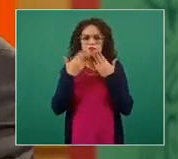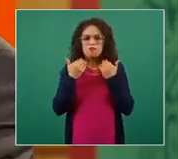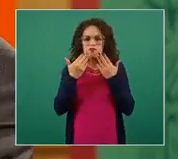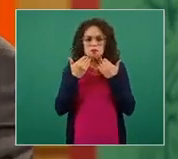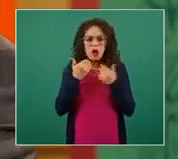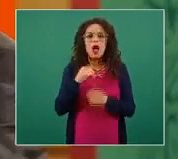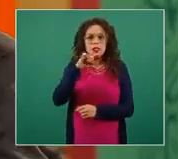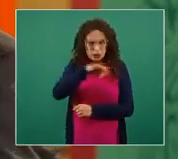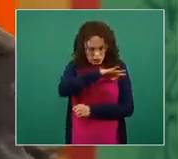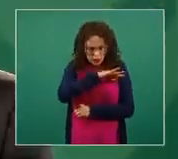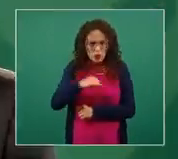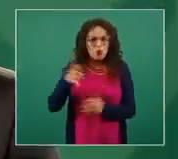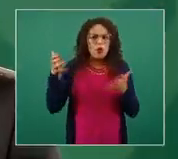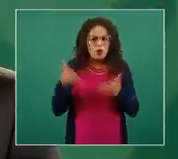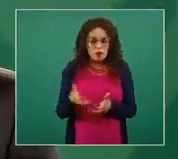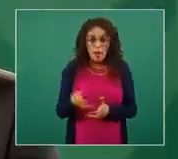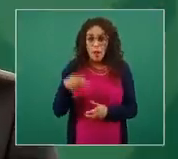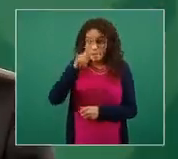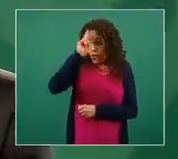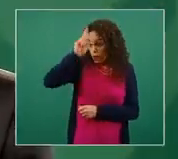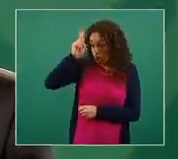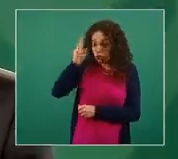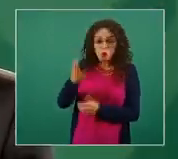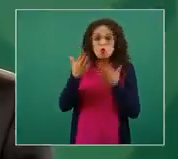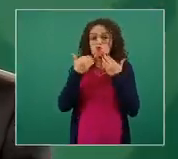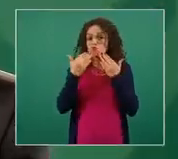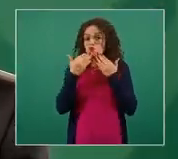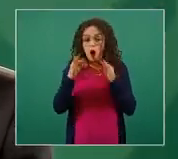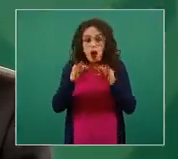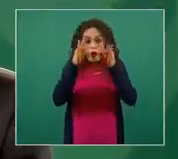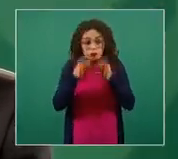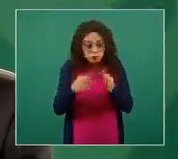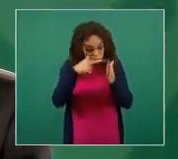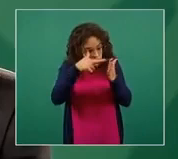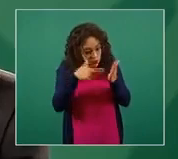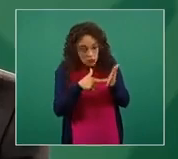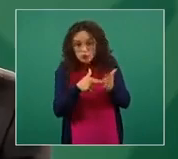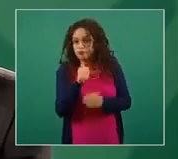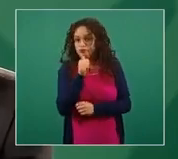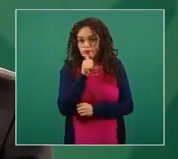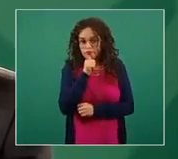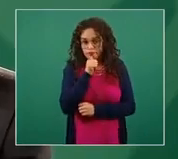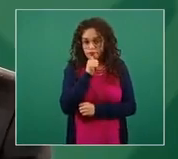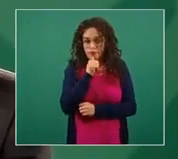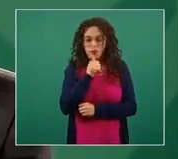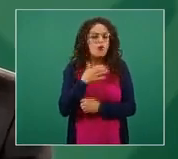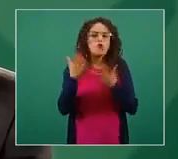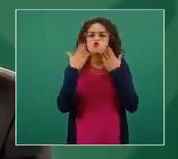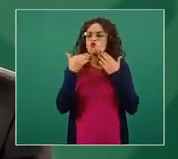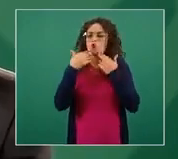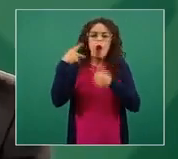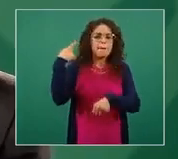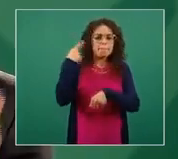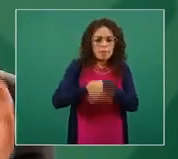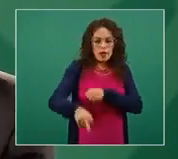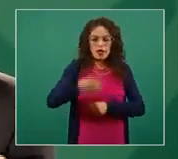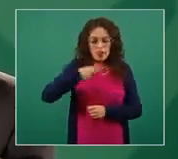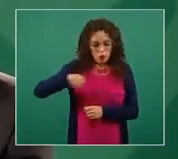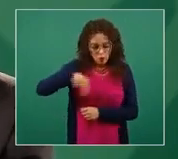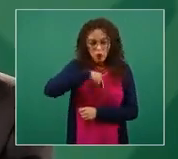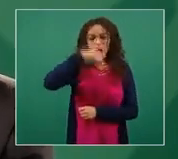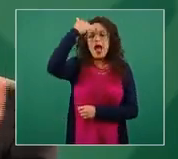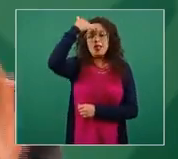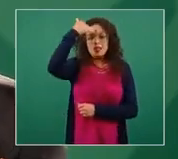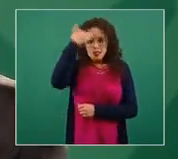hacer. Biológicamente sabemos que no hay ningún peligro. No se le va a causar daño a una persona porque se